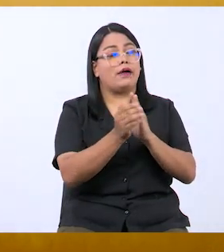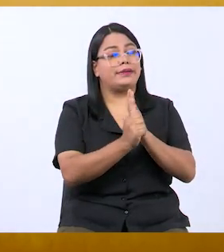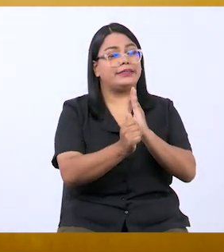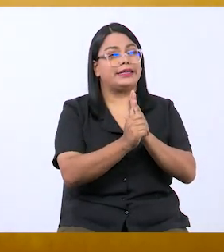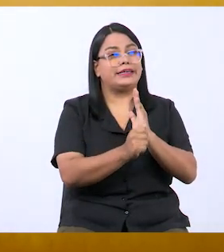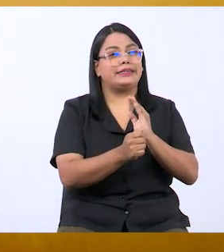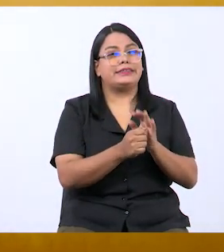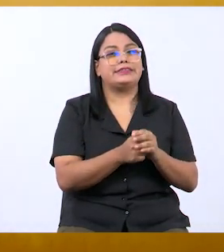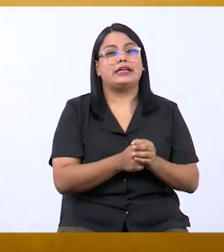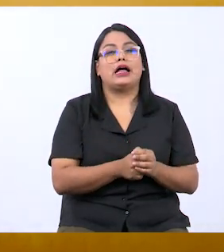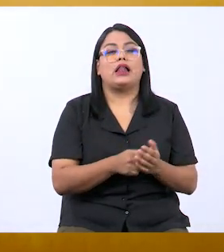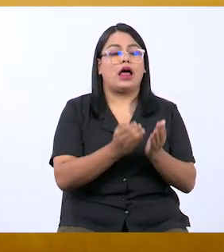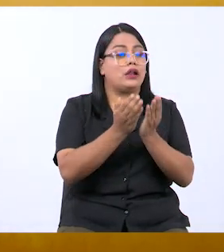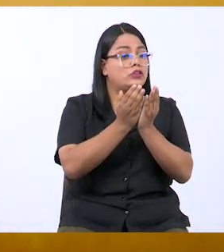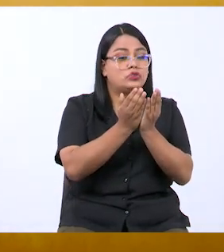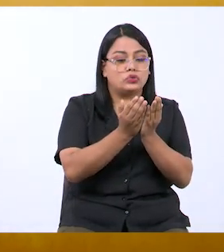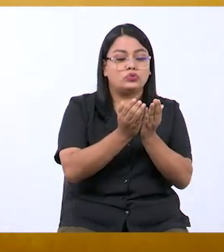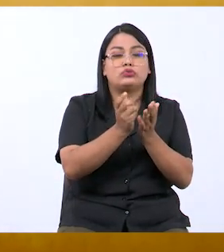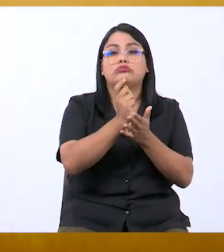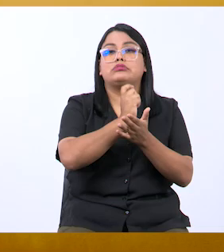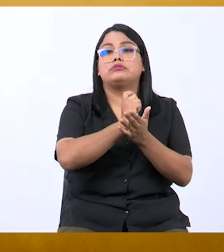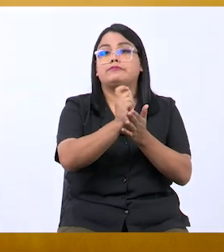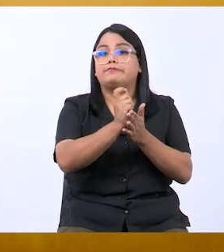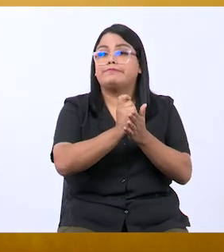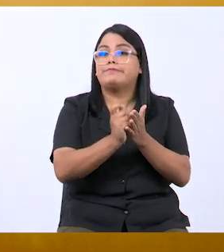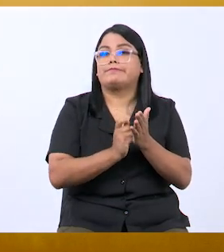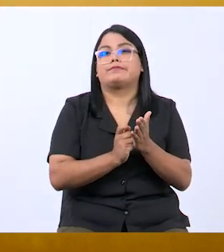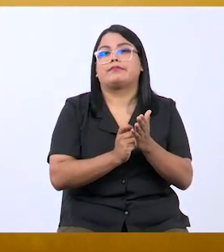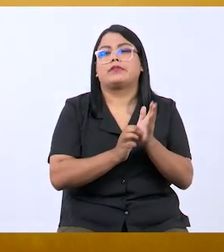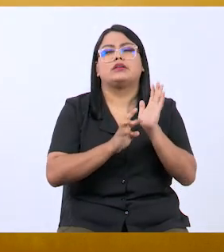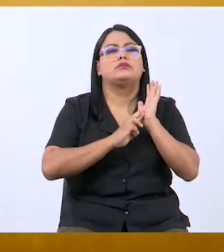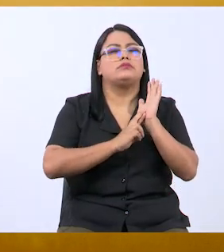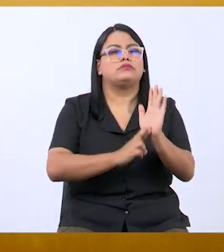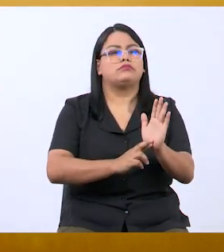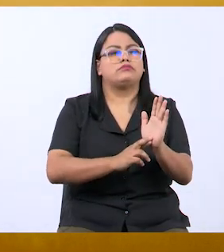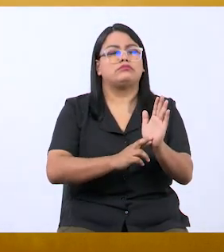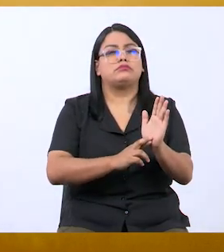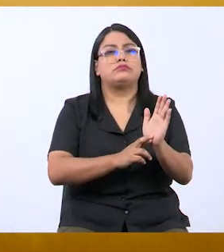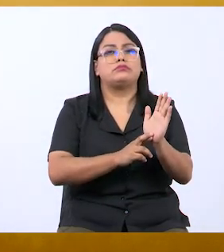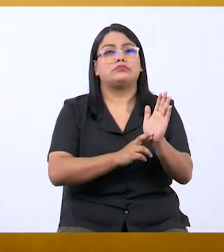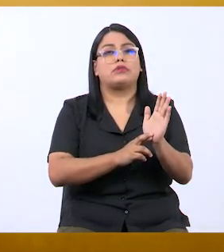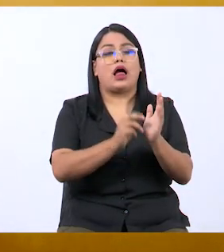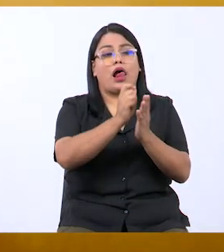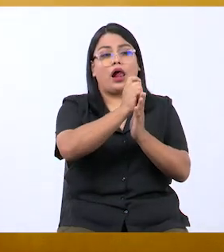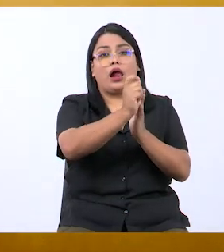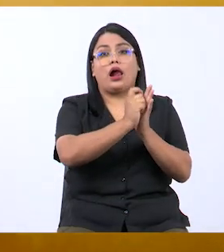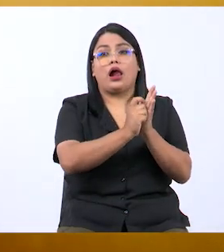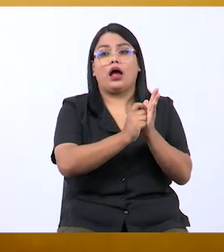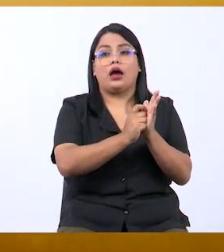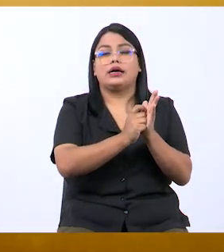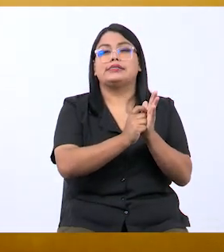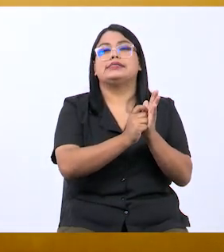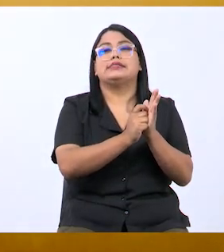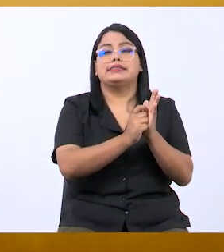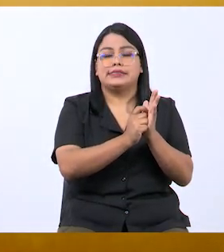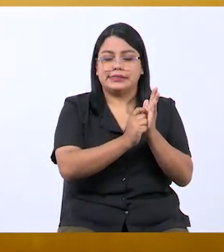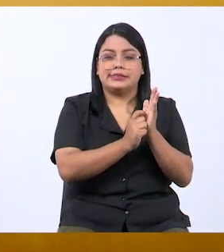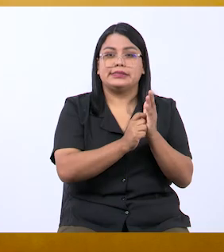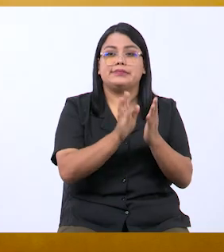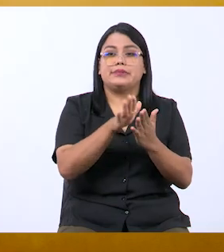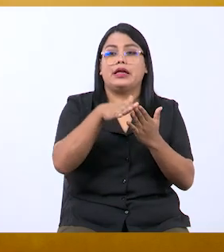2 habilidades, la de lectura y la de escritura. Se presenta un texto que está relacionado con las tipologías